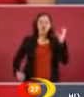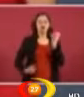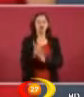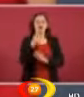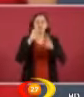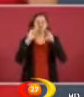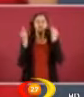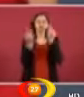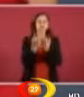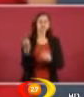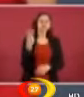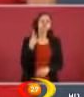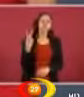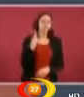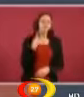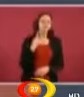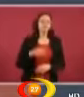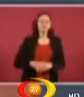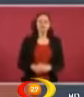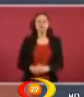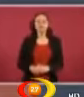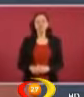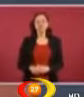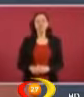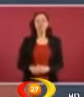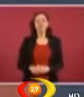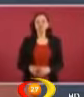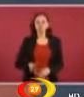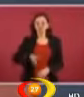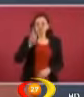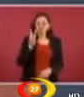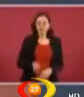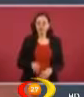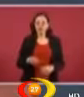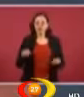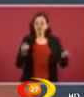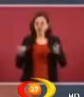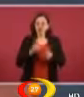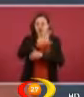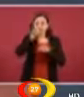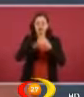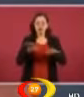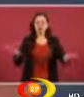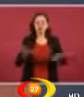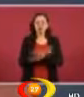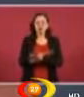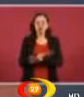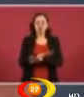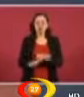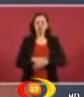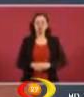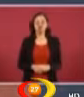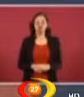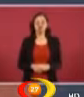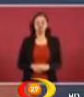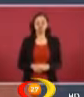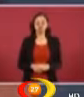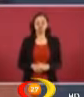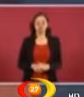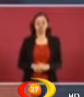política un cambio de régimen ya no es